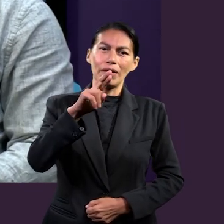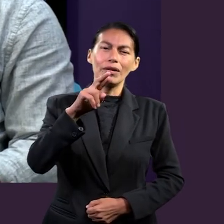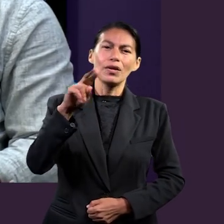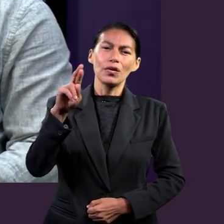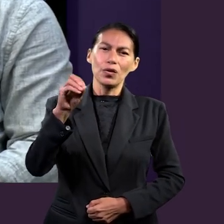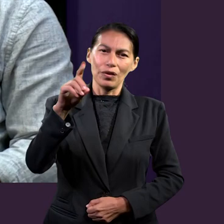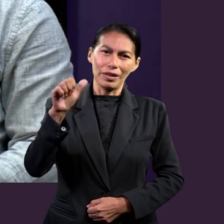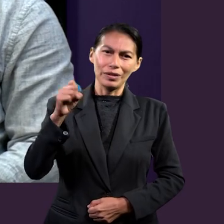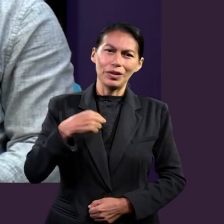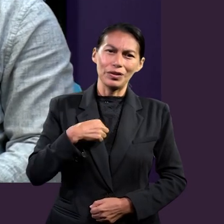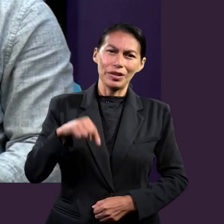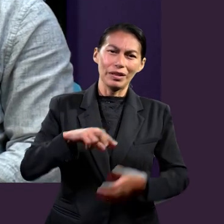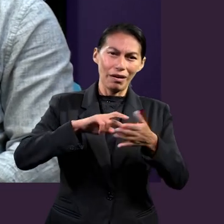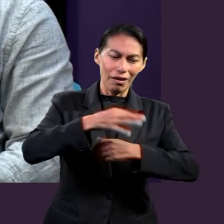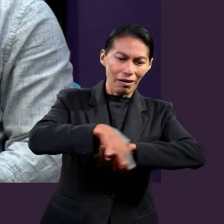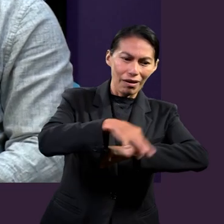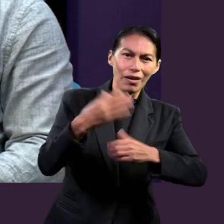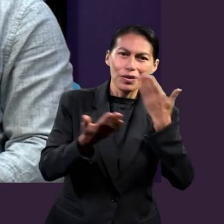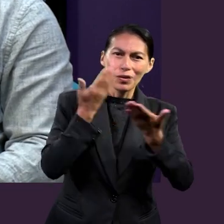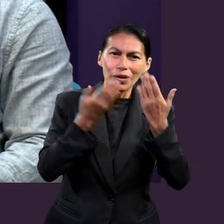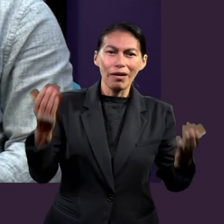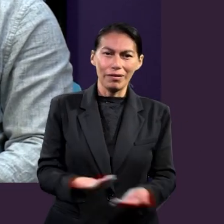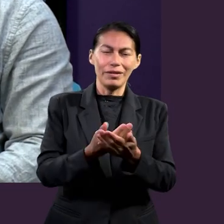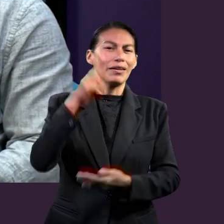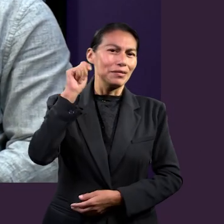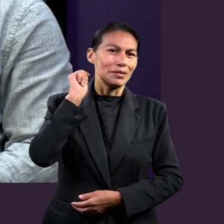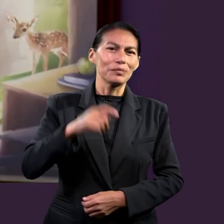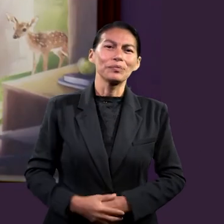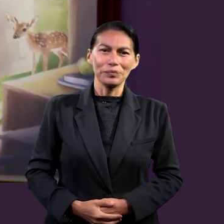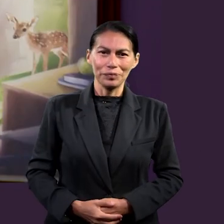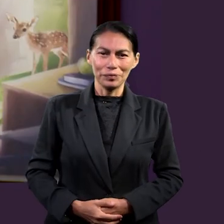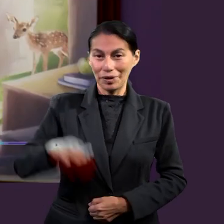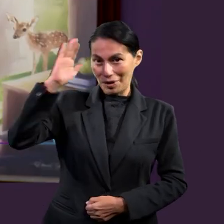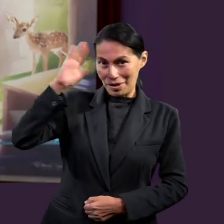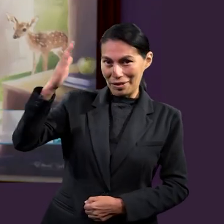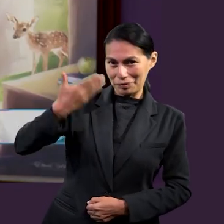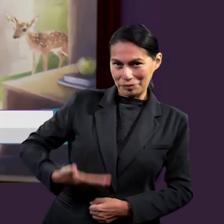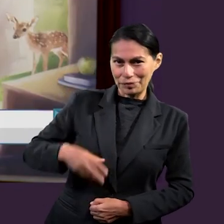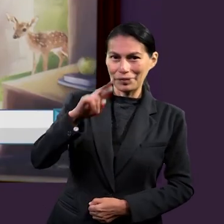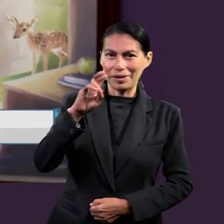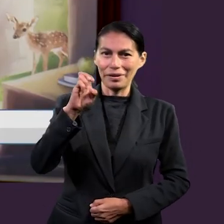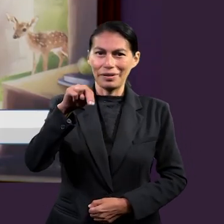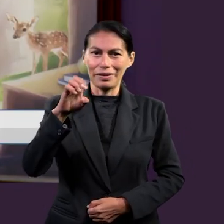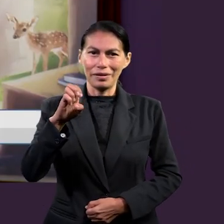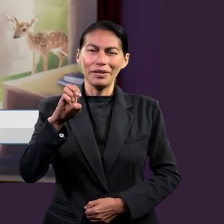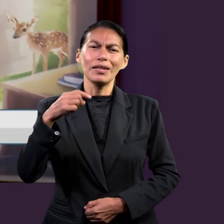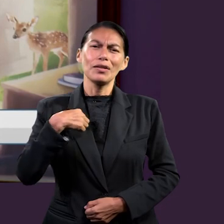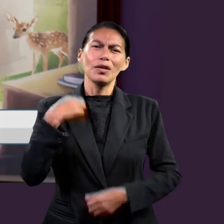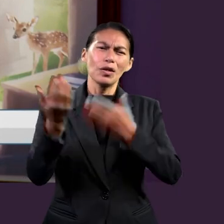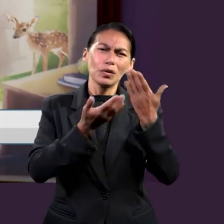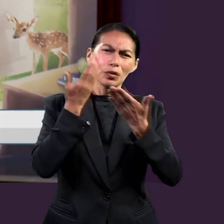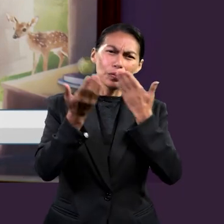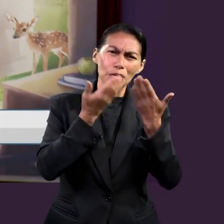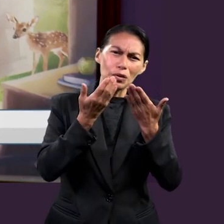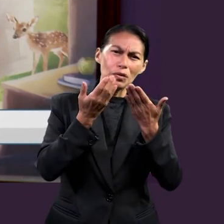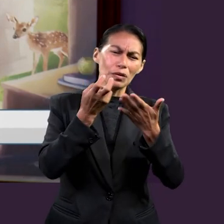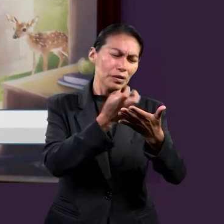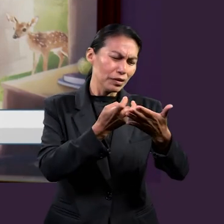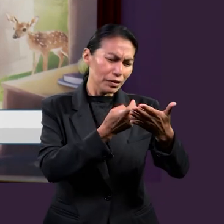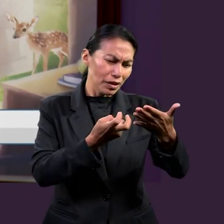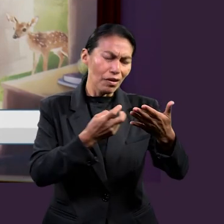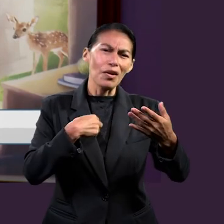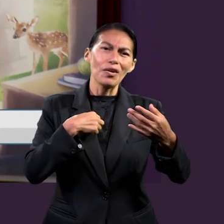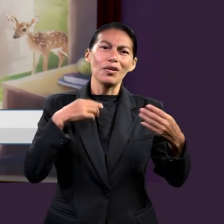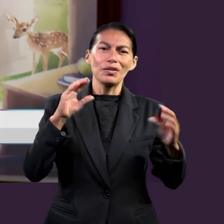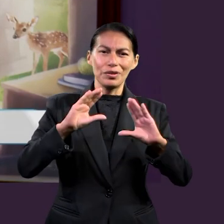estudio Arquitectura y soy originario mayormente de Tabasco. Hola, yo soy René Moisés, soy estudiante de Diseño y